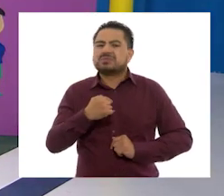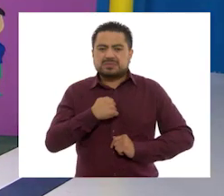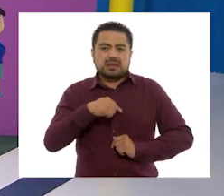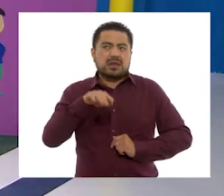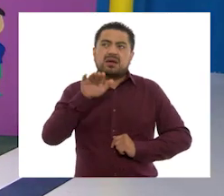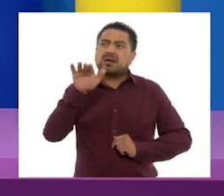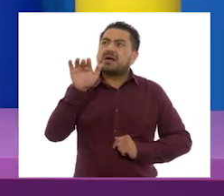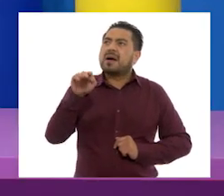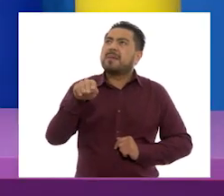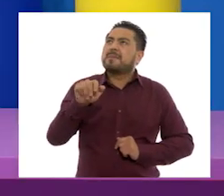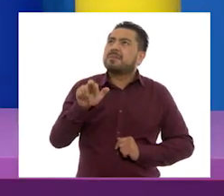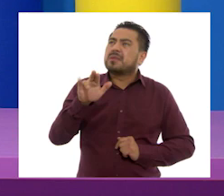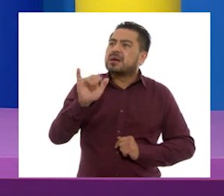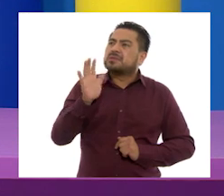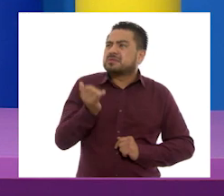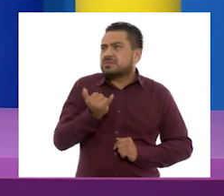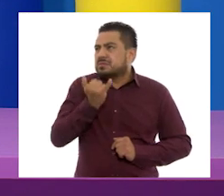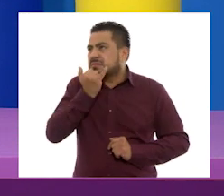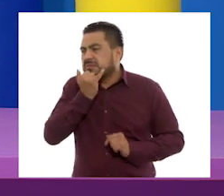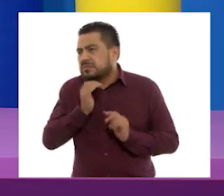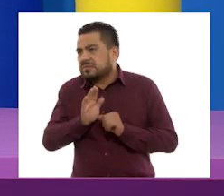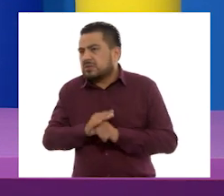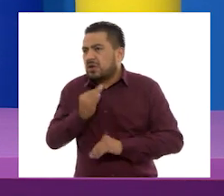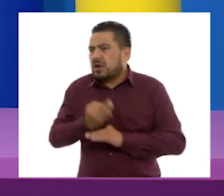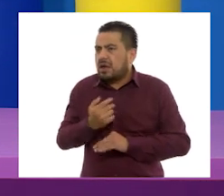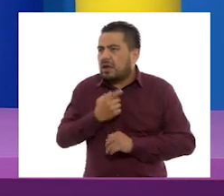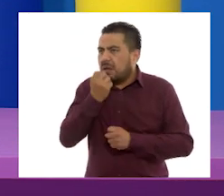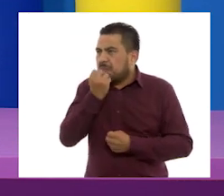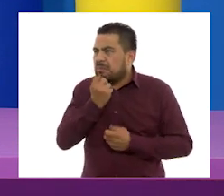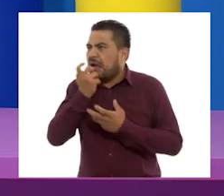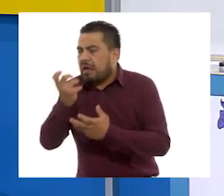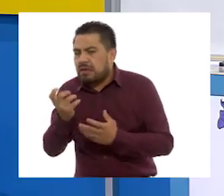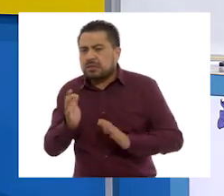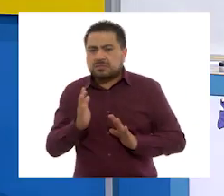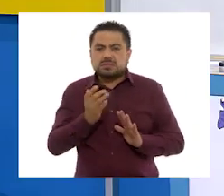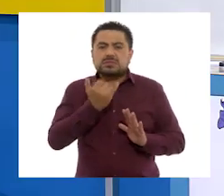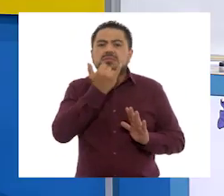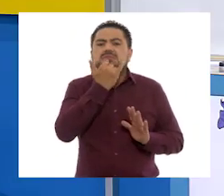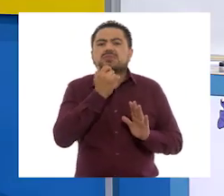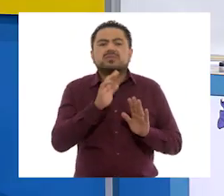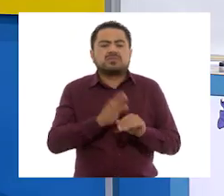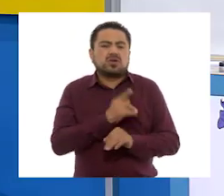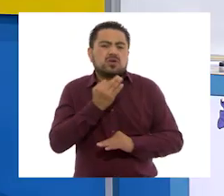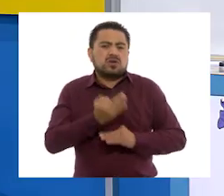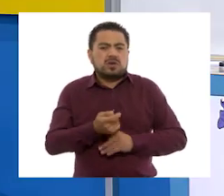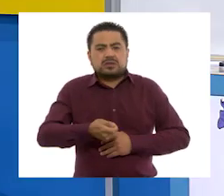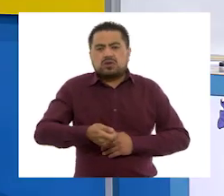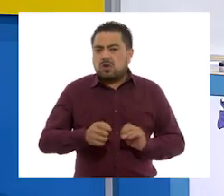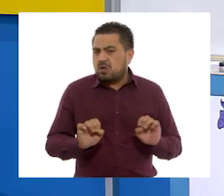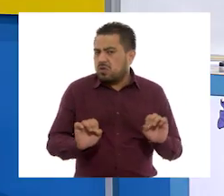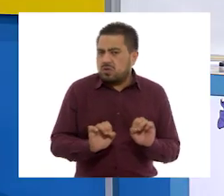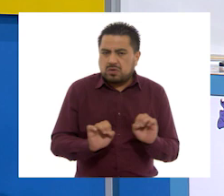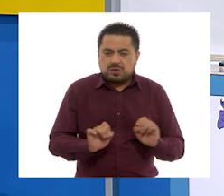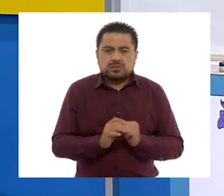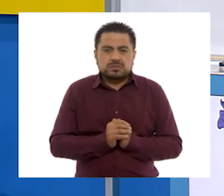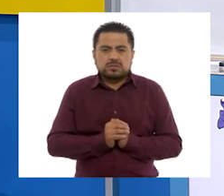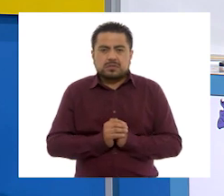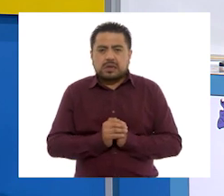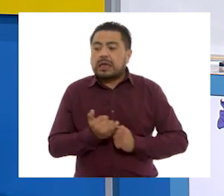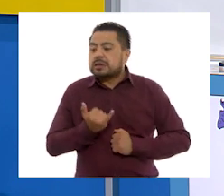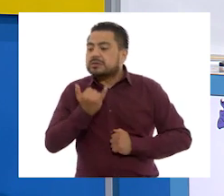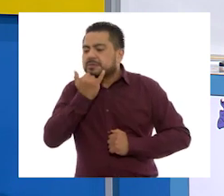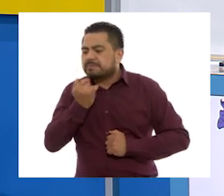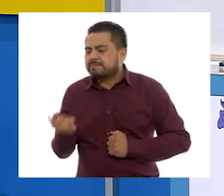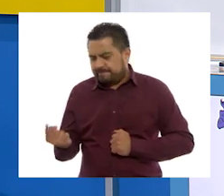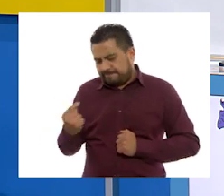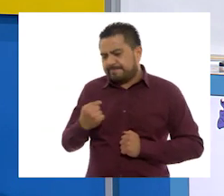María, discúlpame por haberte gritado. Y discúlpame por no saludarte. Ay, y discúlpame tú a